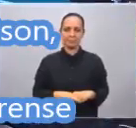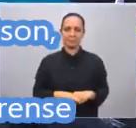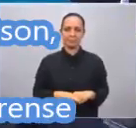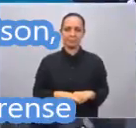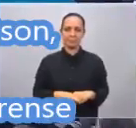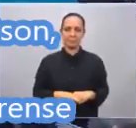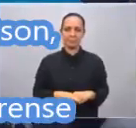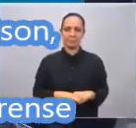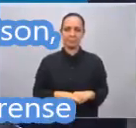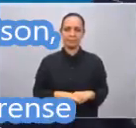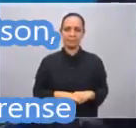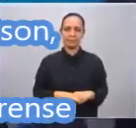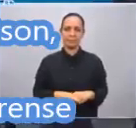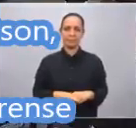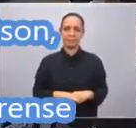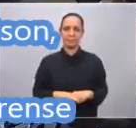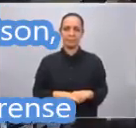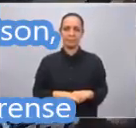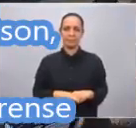va a trabajar